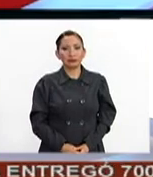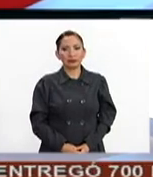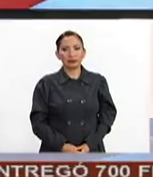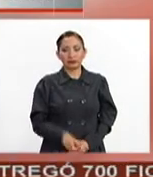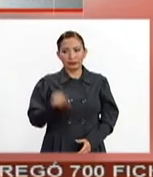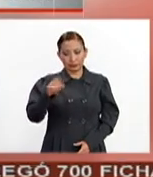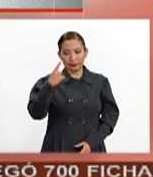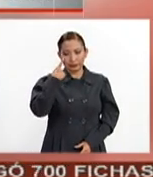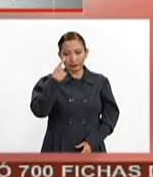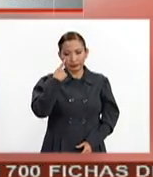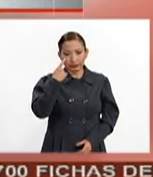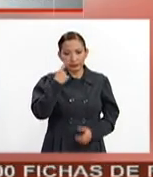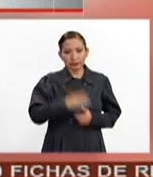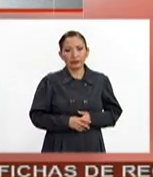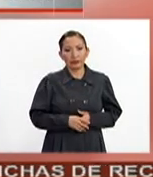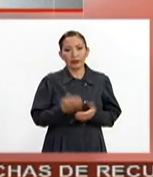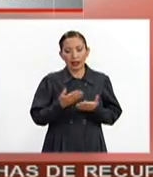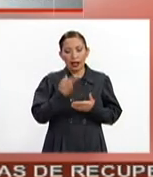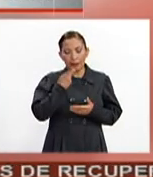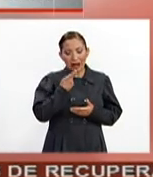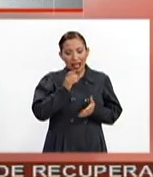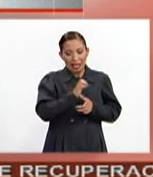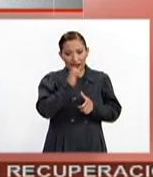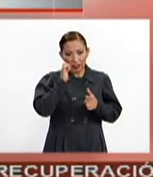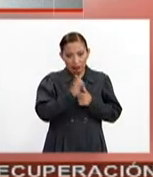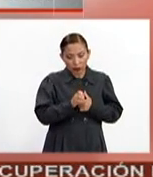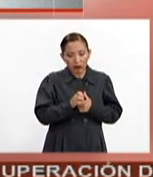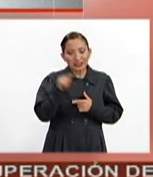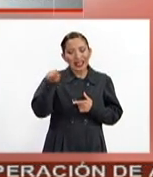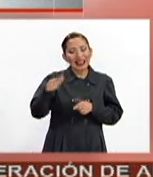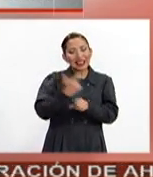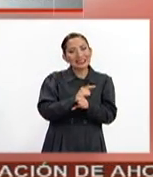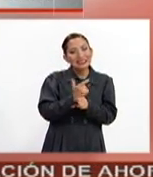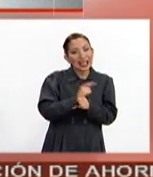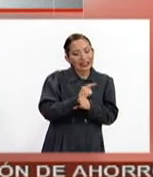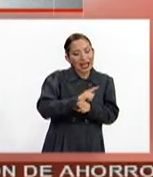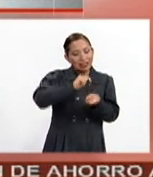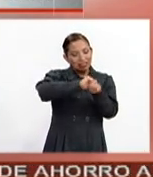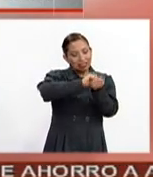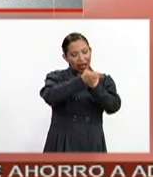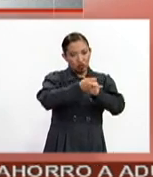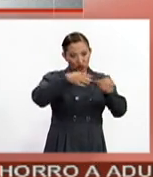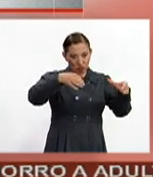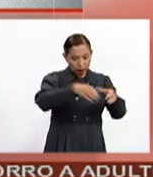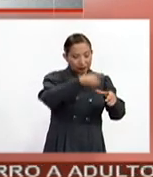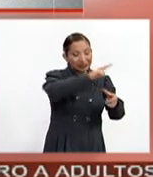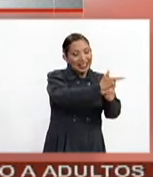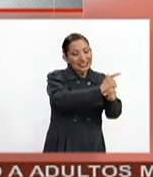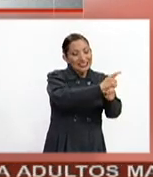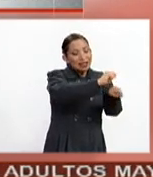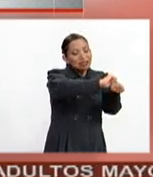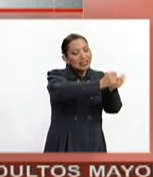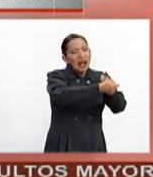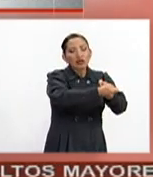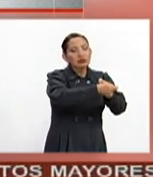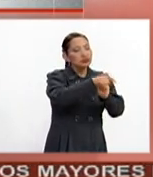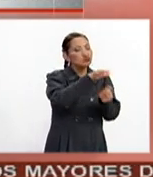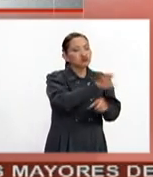Sí, bueno, mire, vamos a hablar entonces primero de la licenciatura en traducción. La licenciatura en traducción